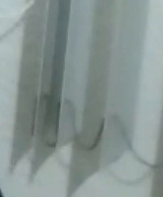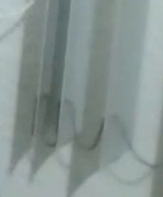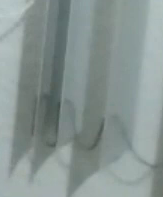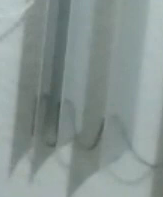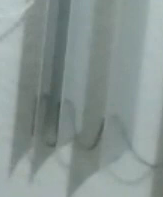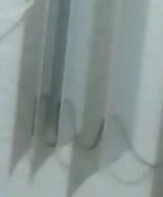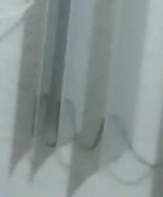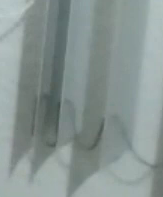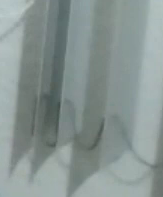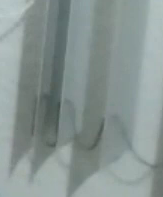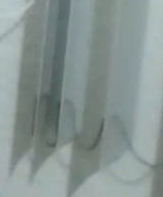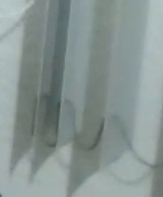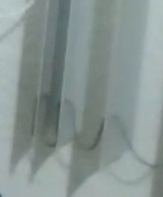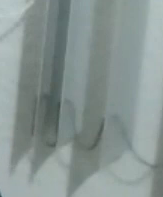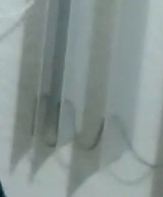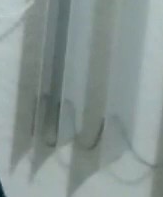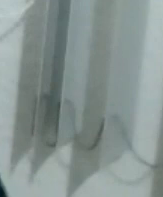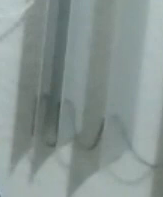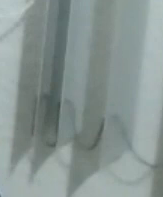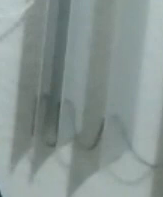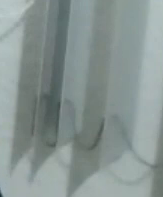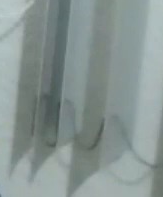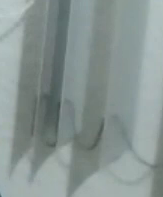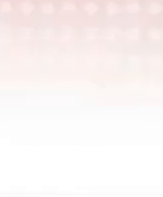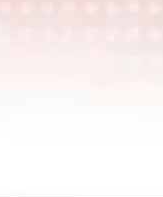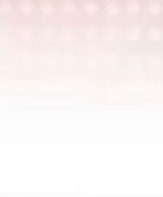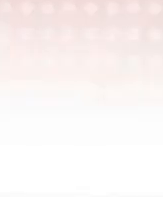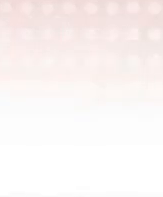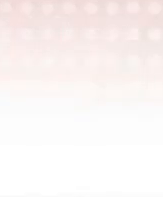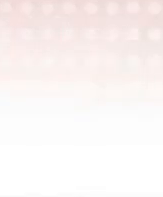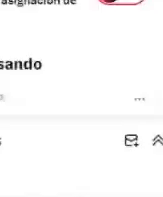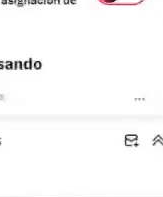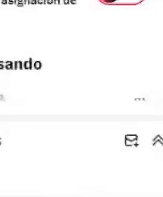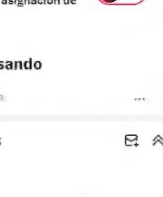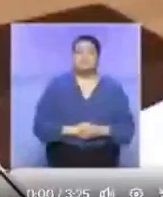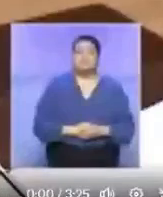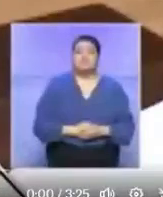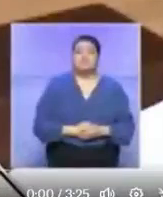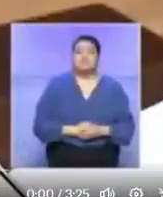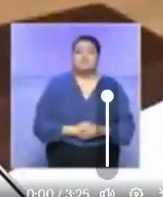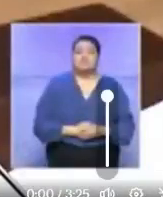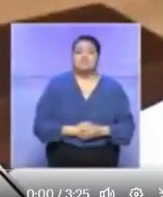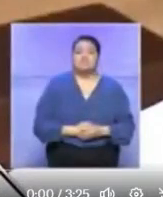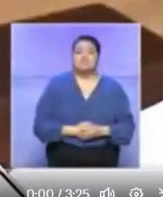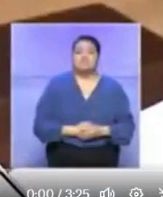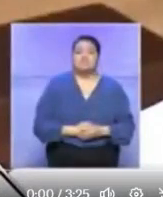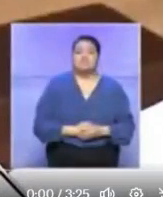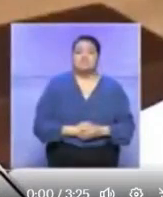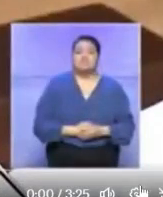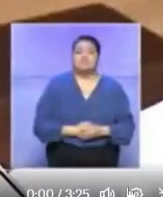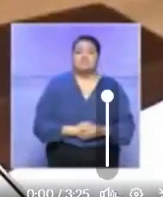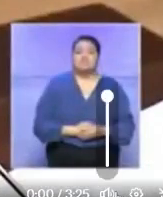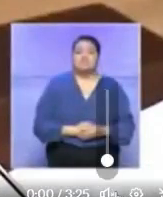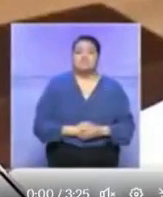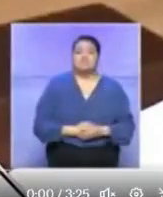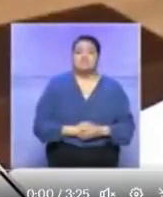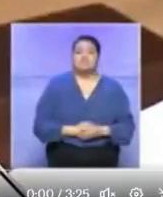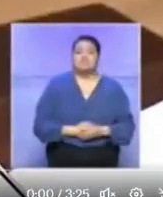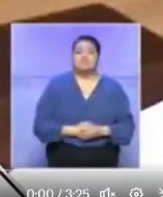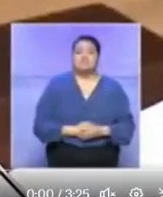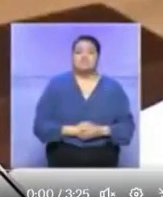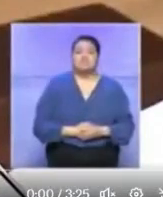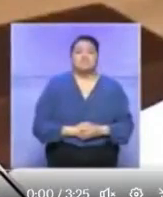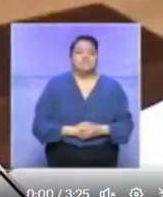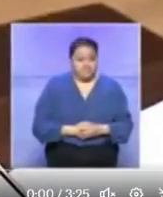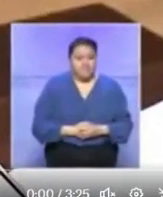del Tribunal validó con 4 votos a favor y 1 en contra el proyecto presentado por el magistrado Felipe de la Mata Pizaño,